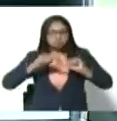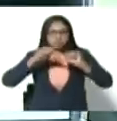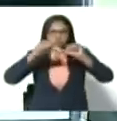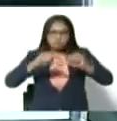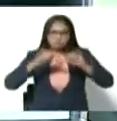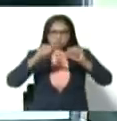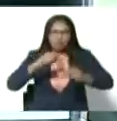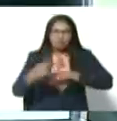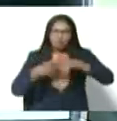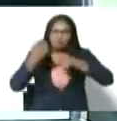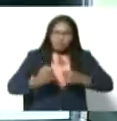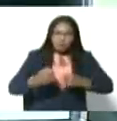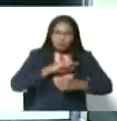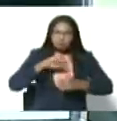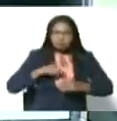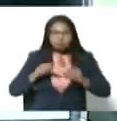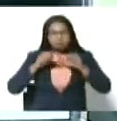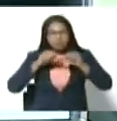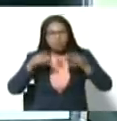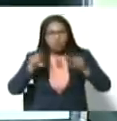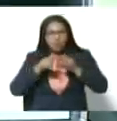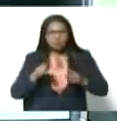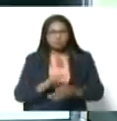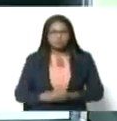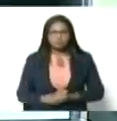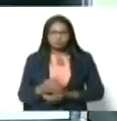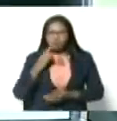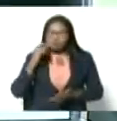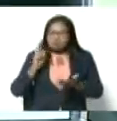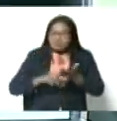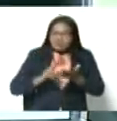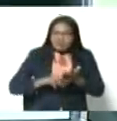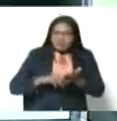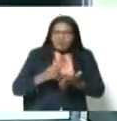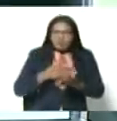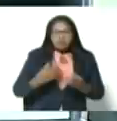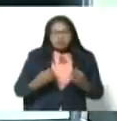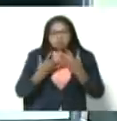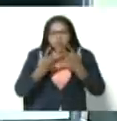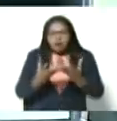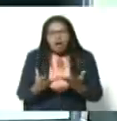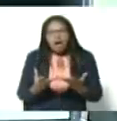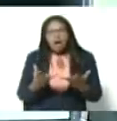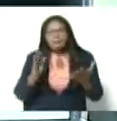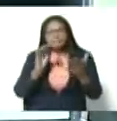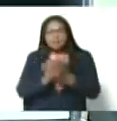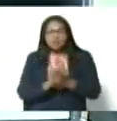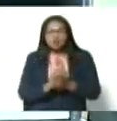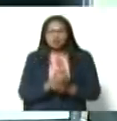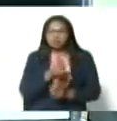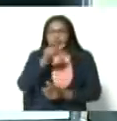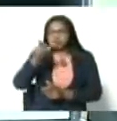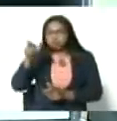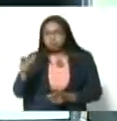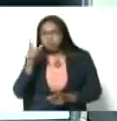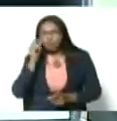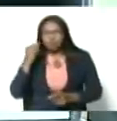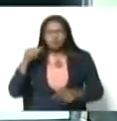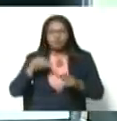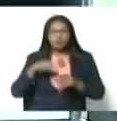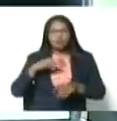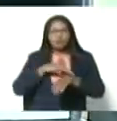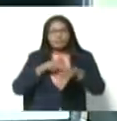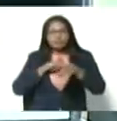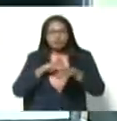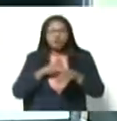Revolución Bolivariana. De verdad, quiero expresarle en nombre de todos los compañeros y compañeras de la Gran Misión